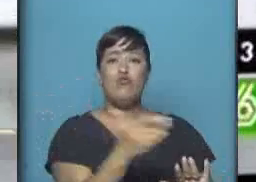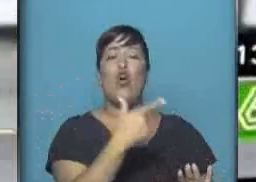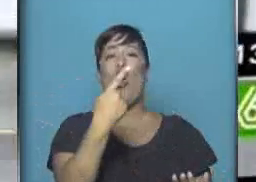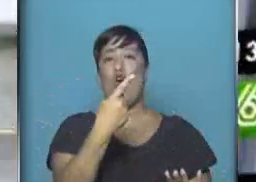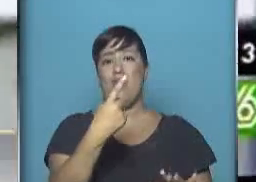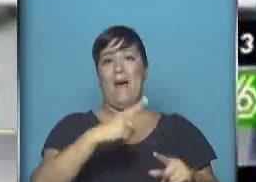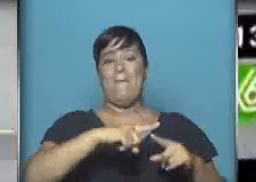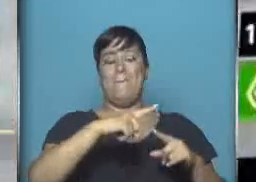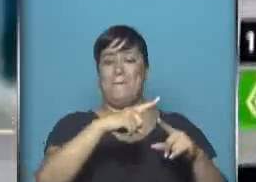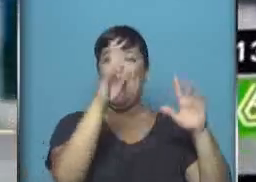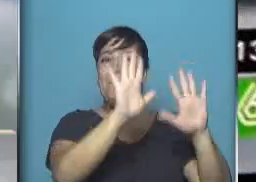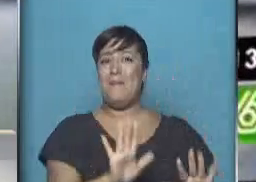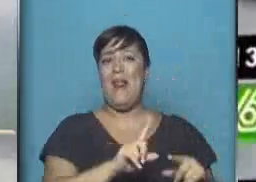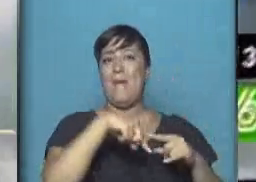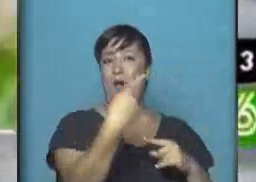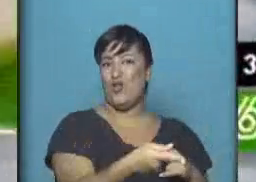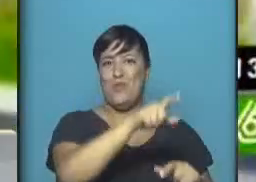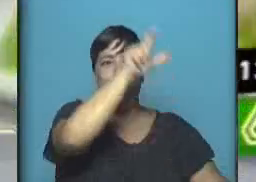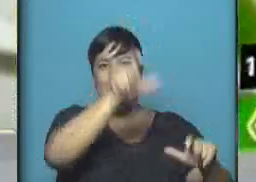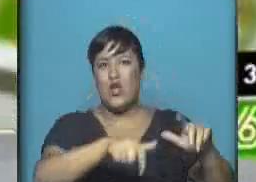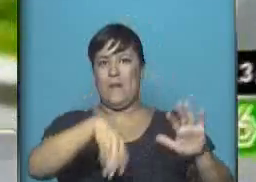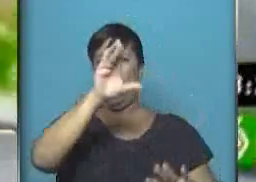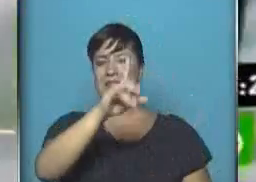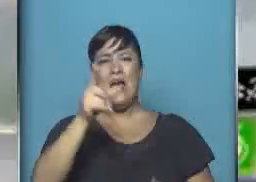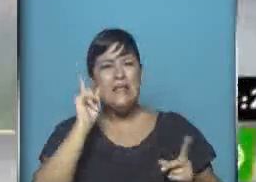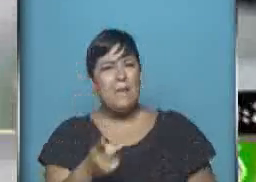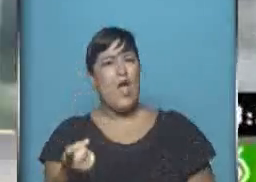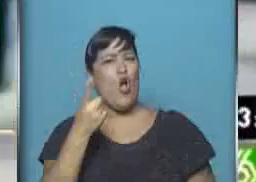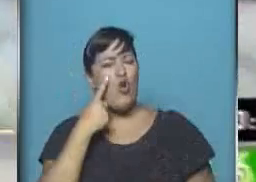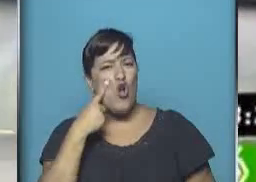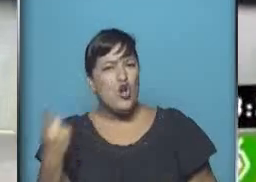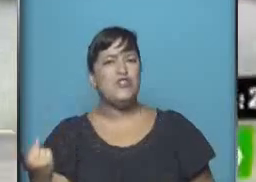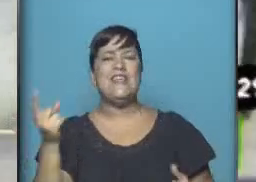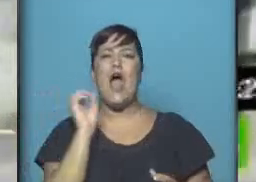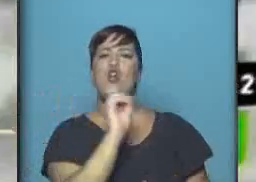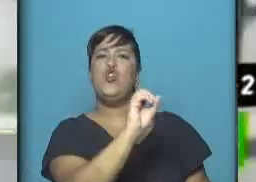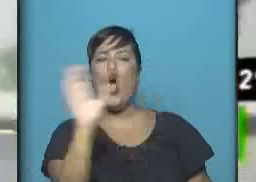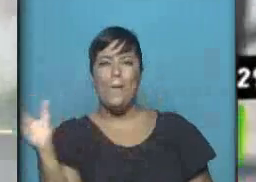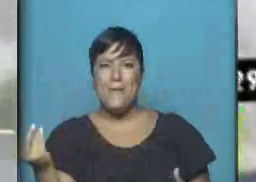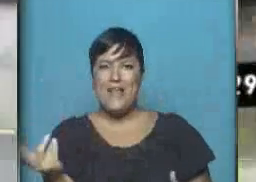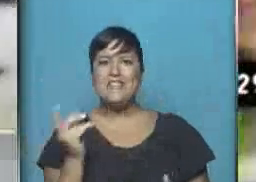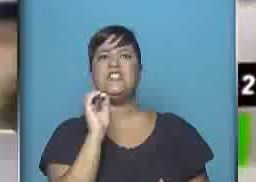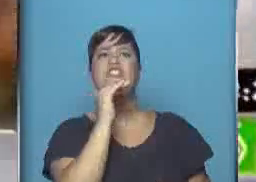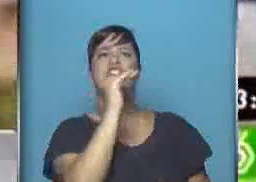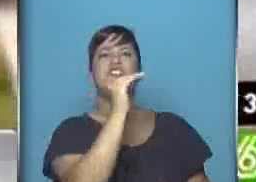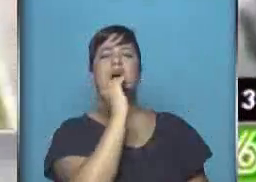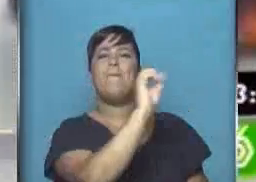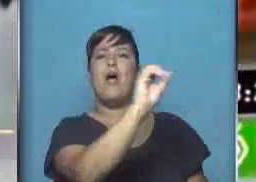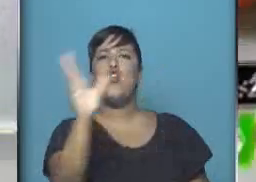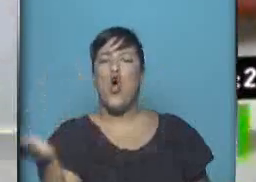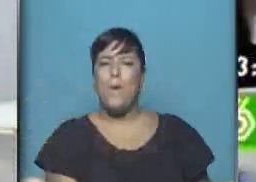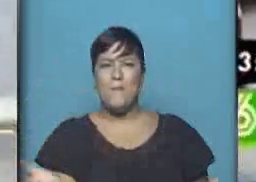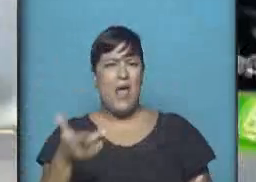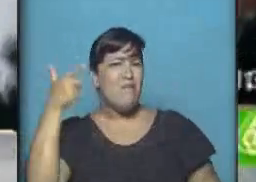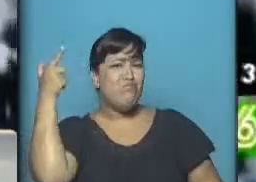el próximo. Incluso parece ser que conocían nombres de los redactores y les fueron llamados por los nombres y los cocieron a